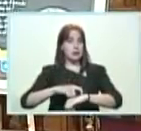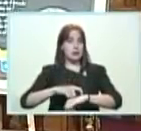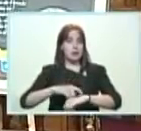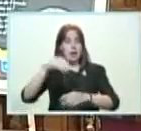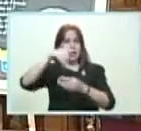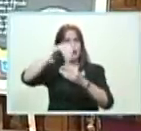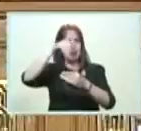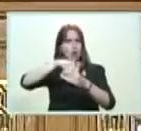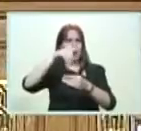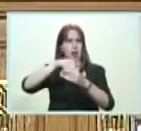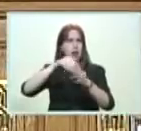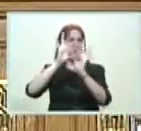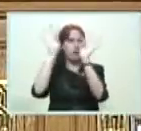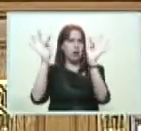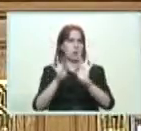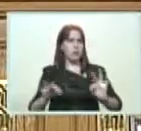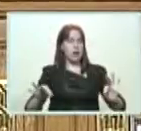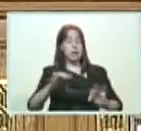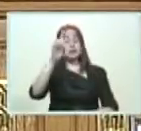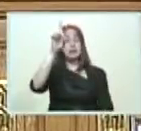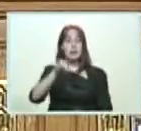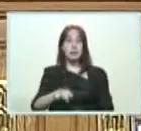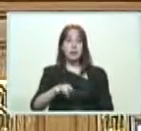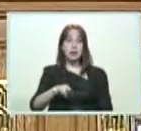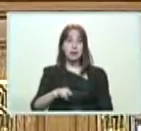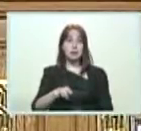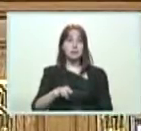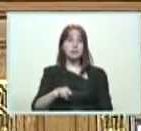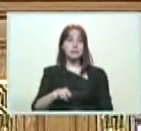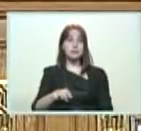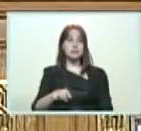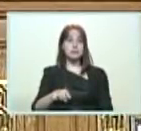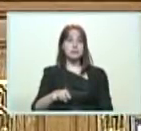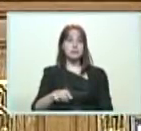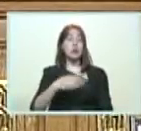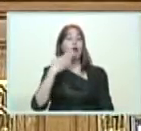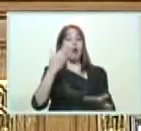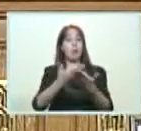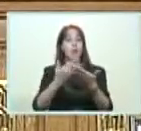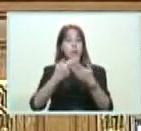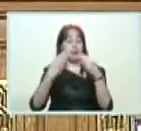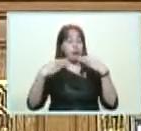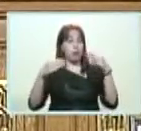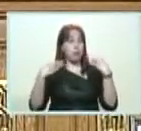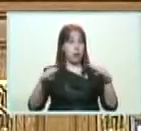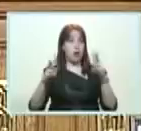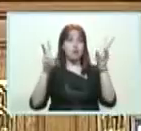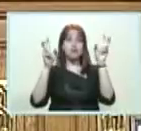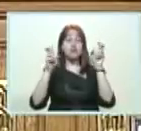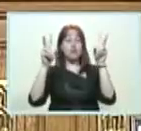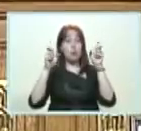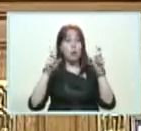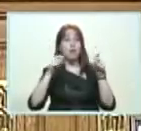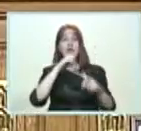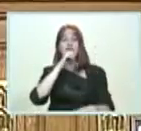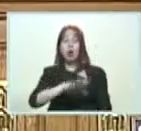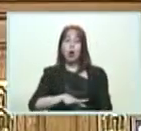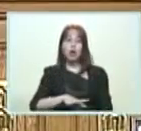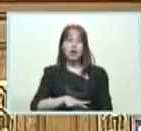electoral, también en esta etapa, por la vía popular, el nuevo desencadenante